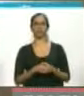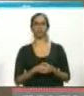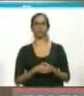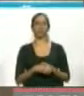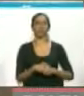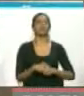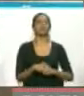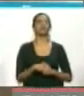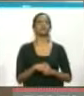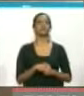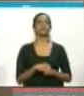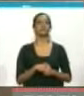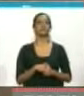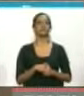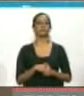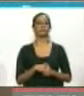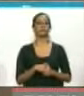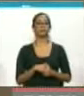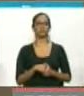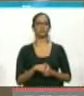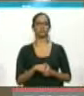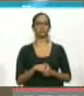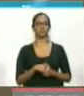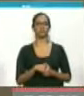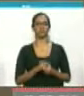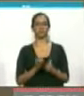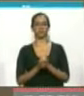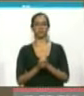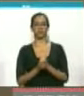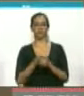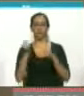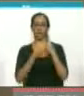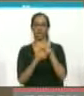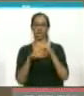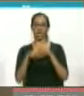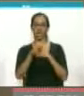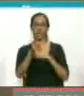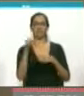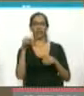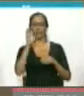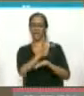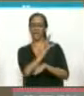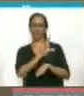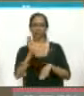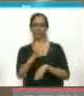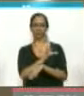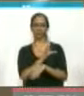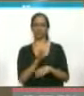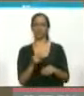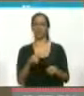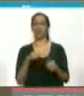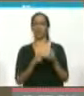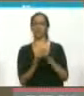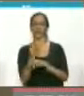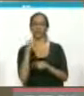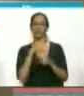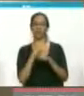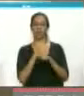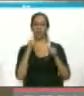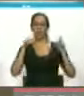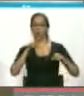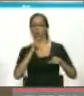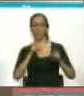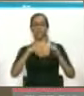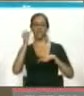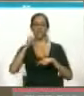a roque efe rm 1960 juanito alimaña hasta como la canción de la orquesta vivió en la flor del trabajo y no mañana se